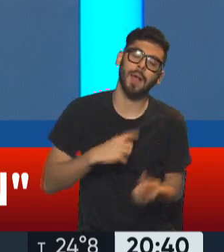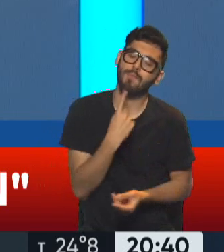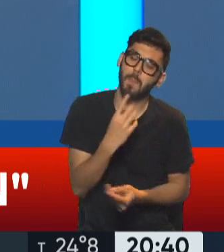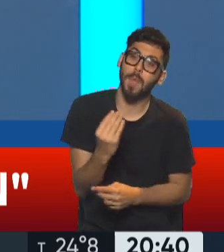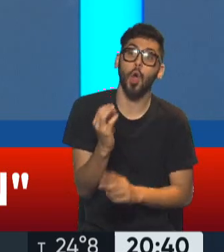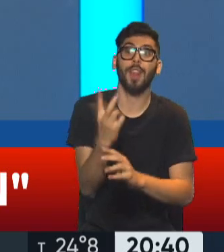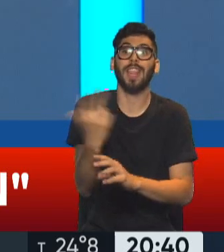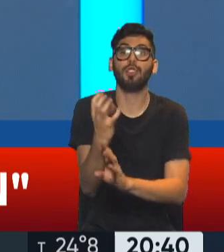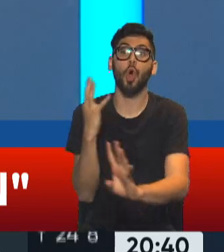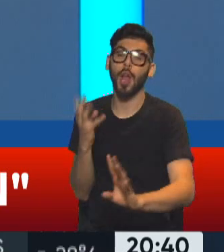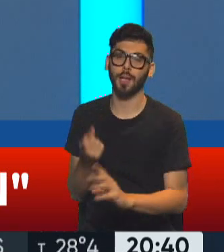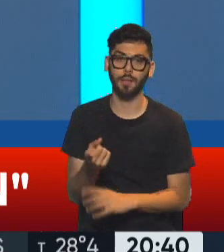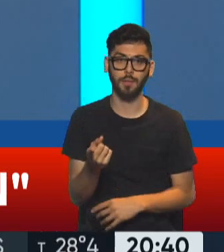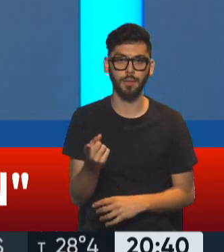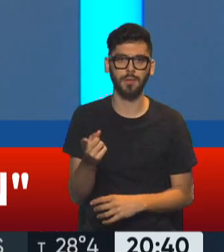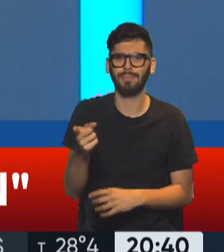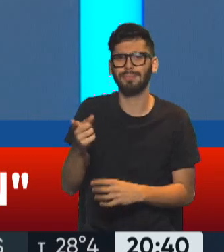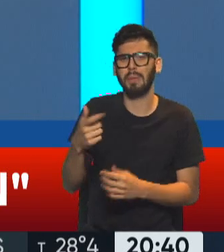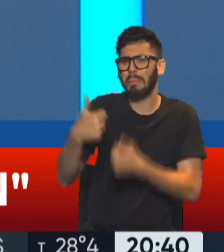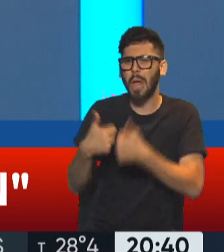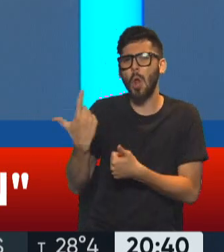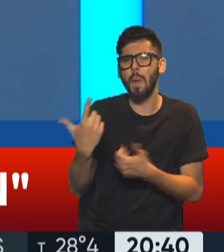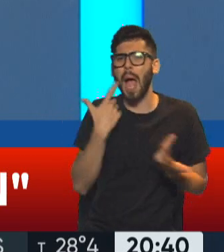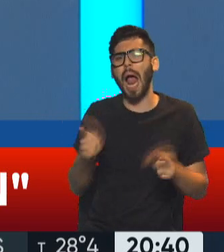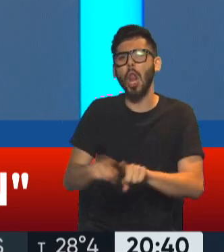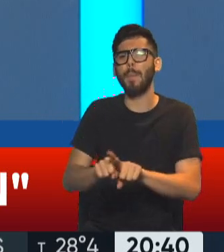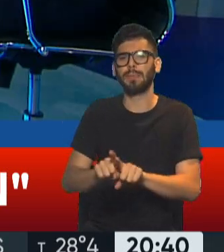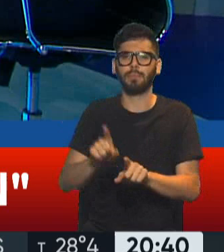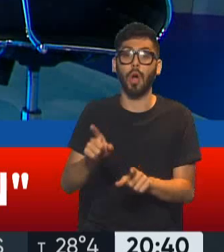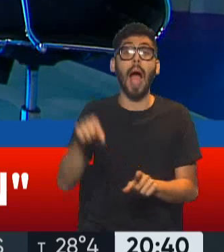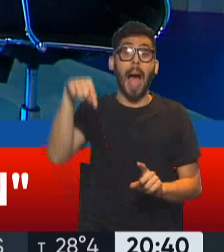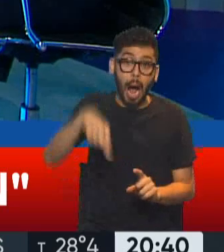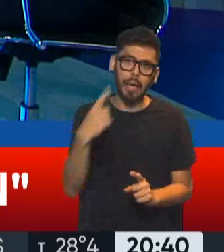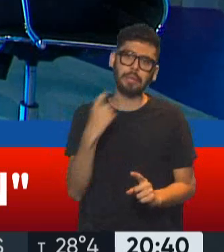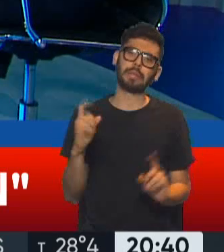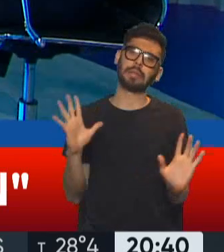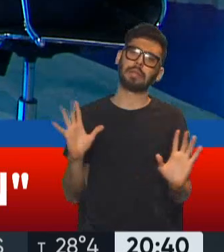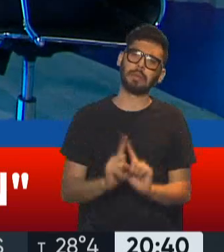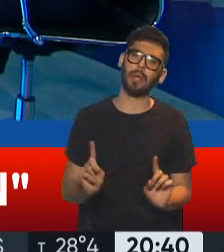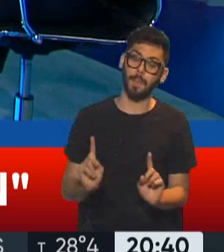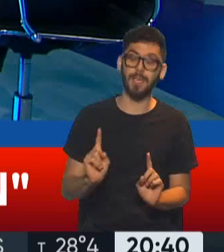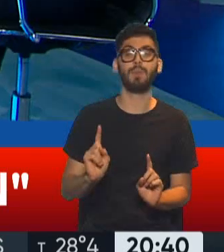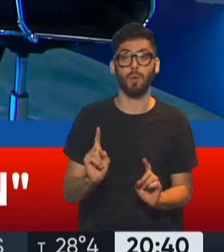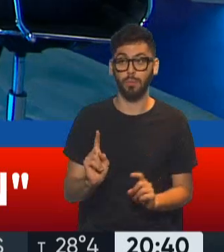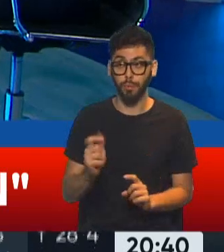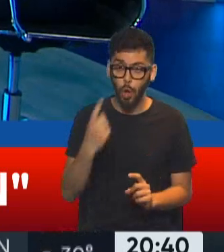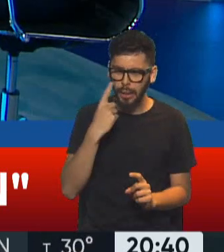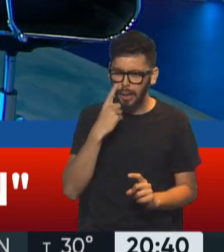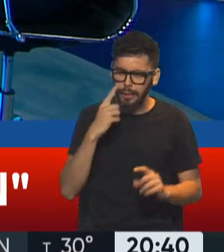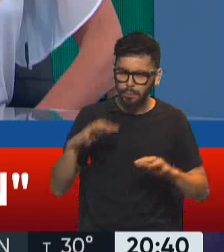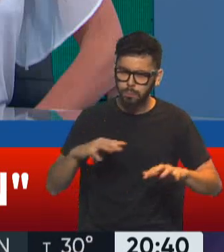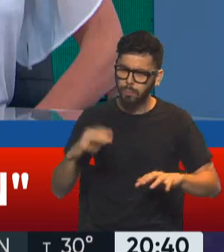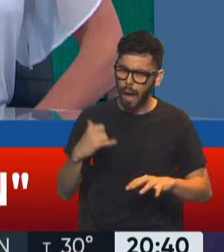de cola, ustedes no tenían paso, Victoria, era lo mismo. Ahora me doy cuenta que no era lo mismo. ¿Los intendentes están movilizados? Sí, están